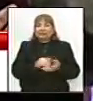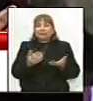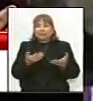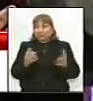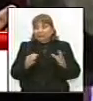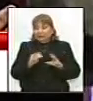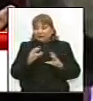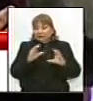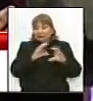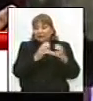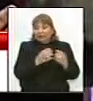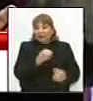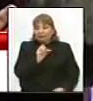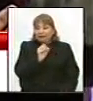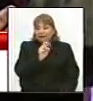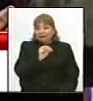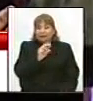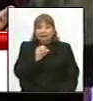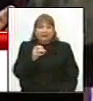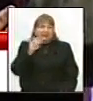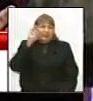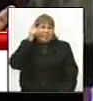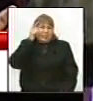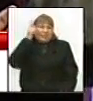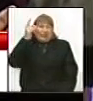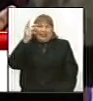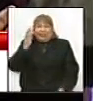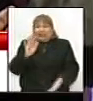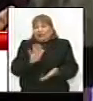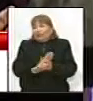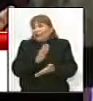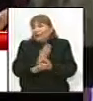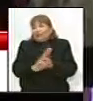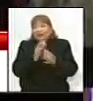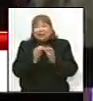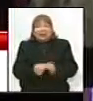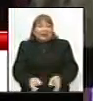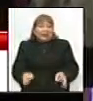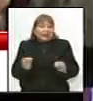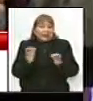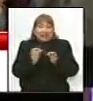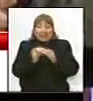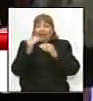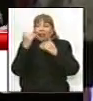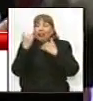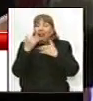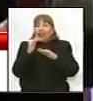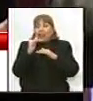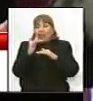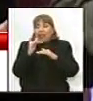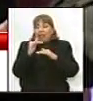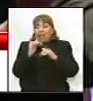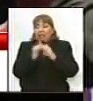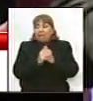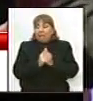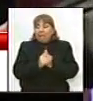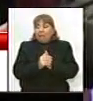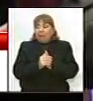Cámara de Senadores, parece lógico que un documento tan importante como la Constitución esté limitado y exclusivamente